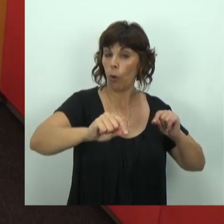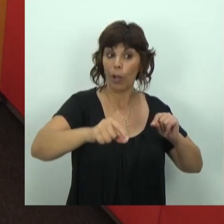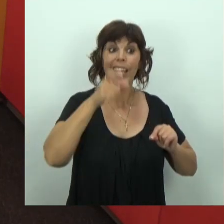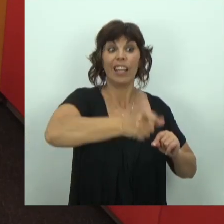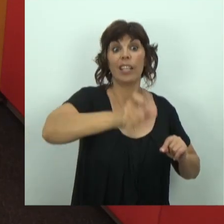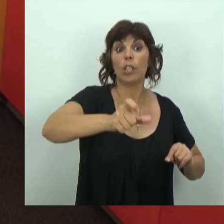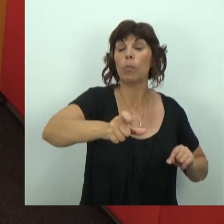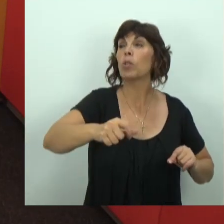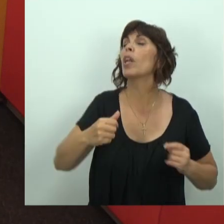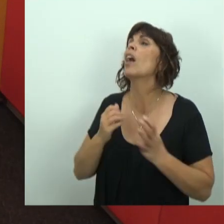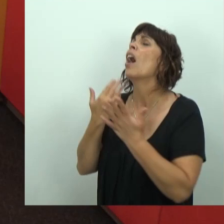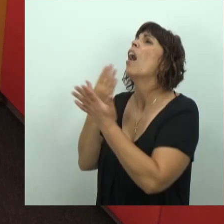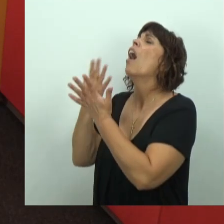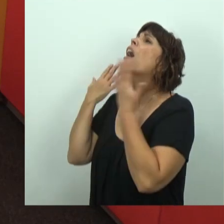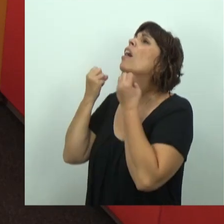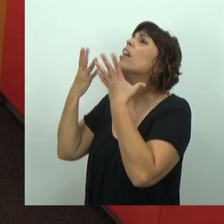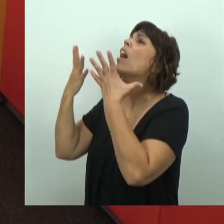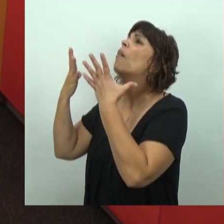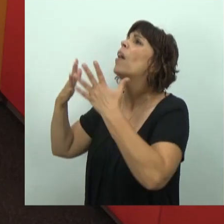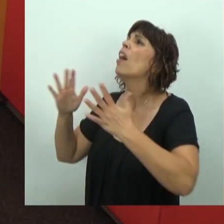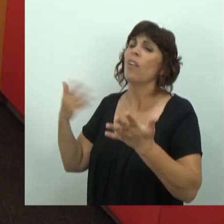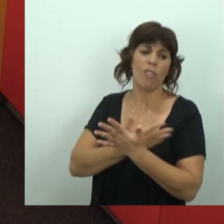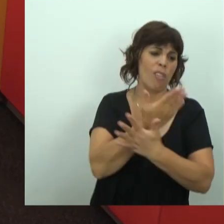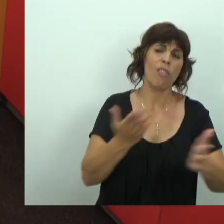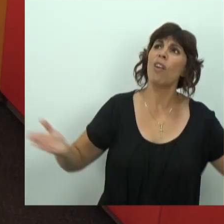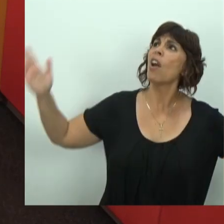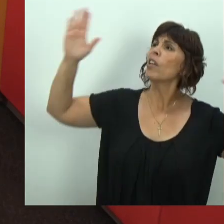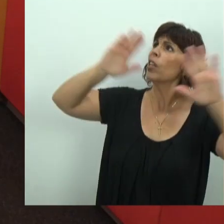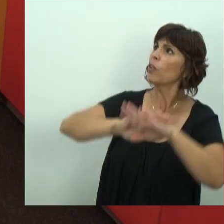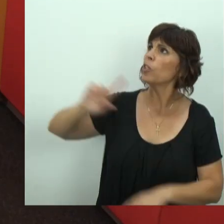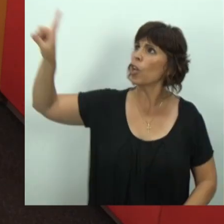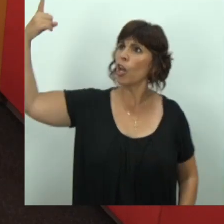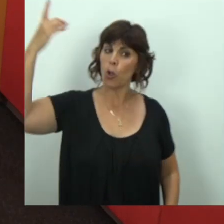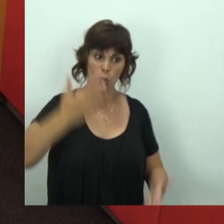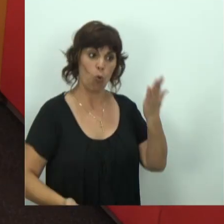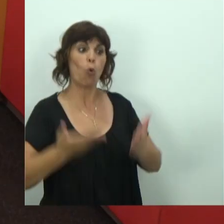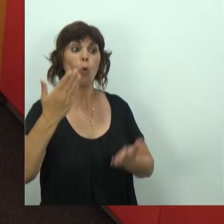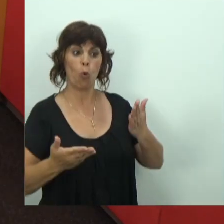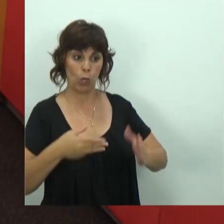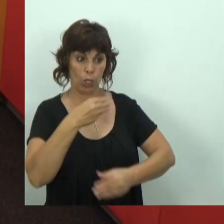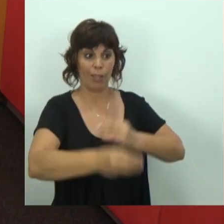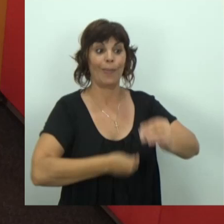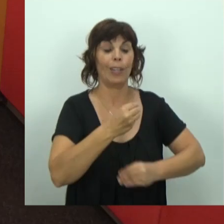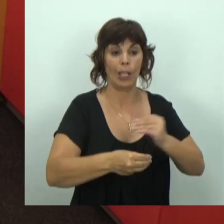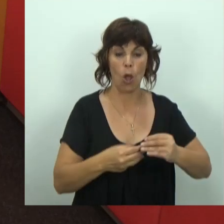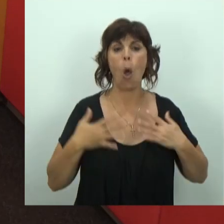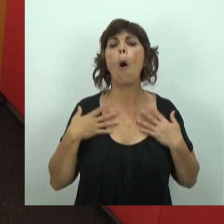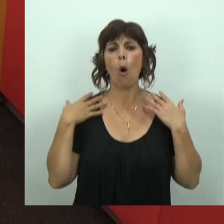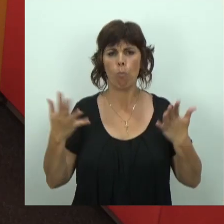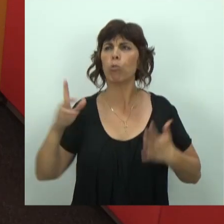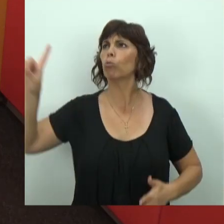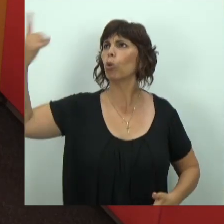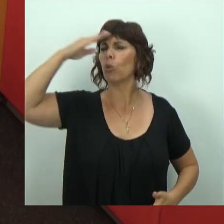noche? ¿No le harás Dios justicia a sus escogidos? Os digo que pronto le hará